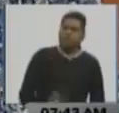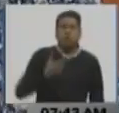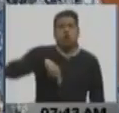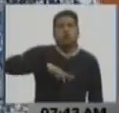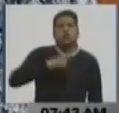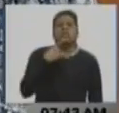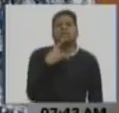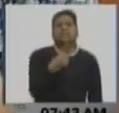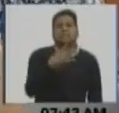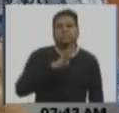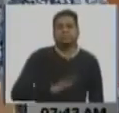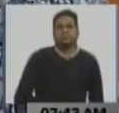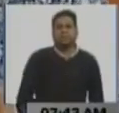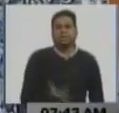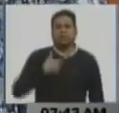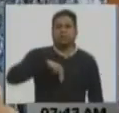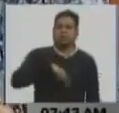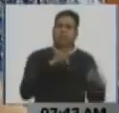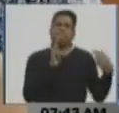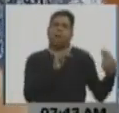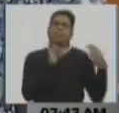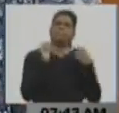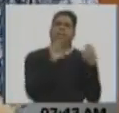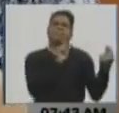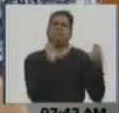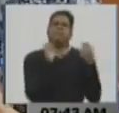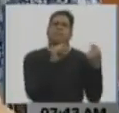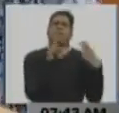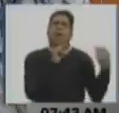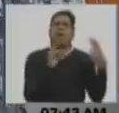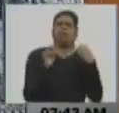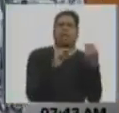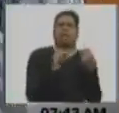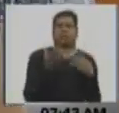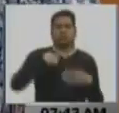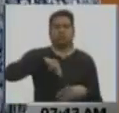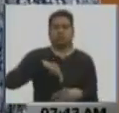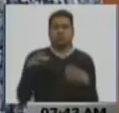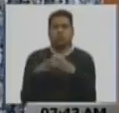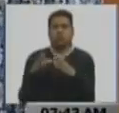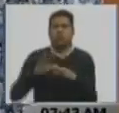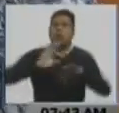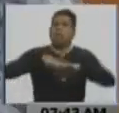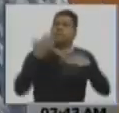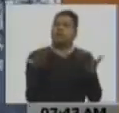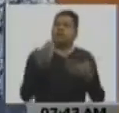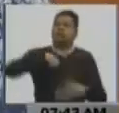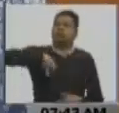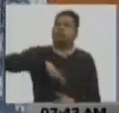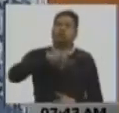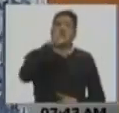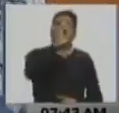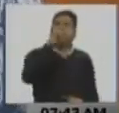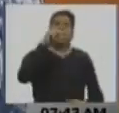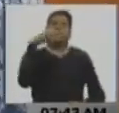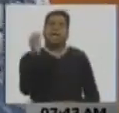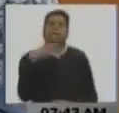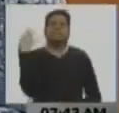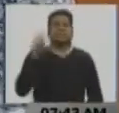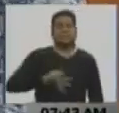que nosotros estamos discutiendo en el margen de fecha, es porque el Consejo Nacional Electoral